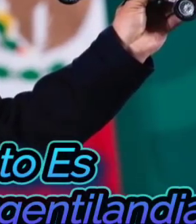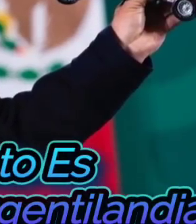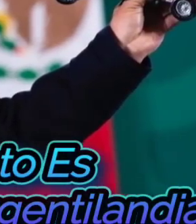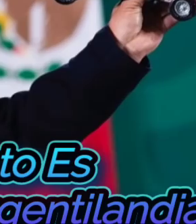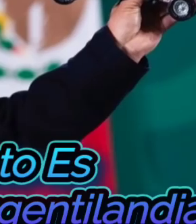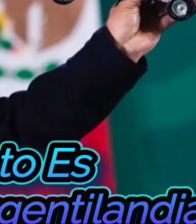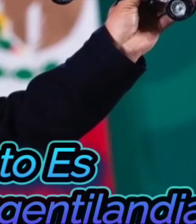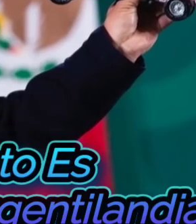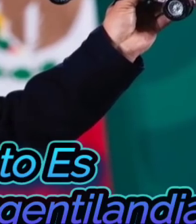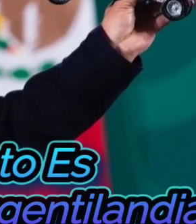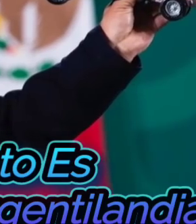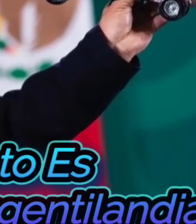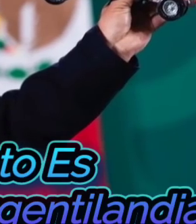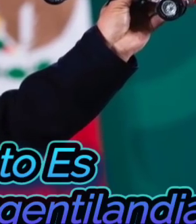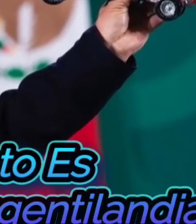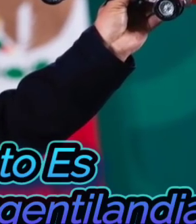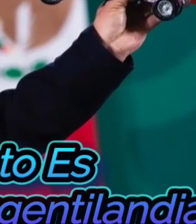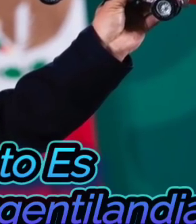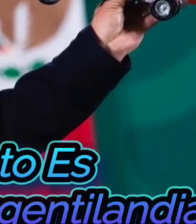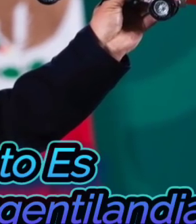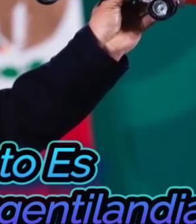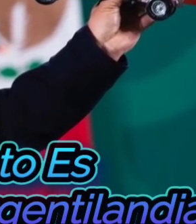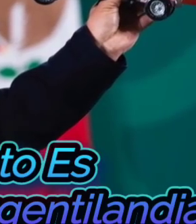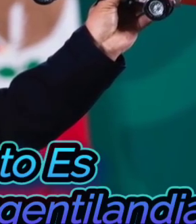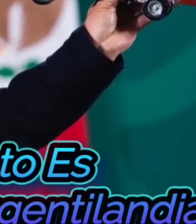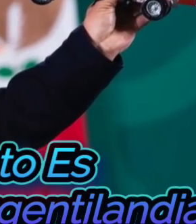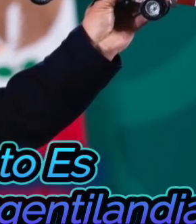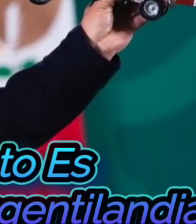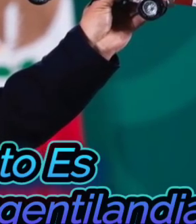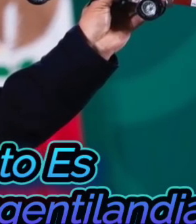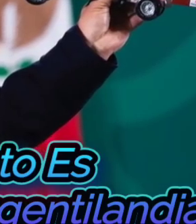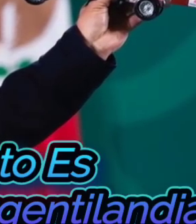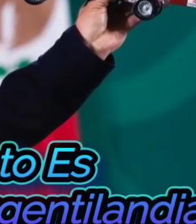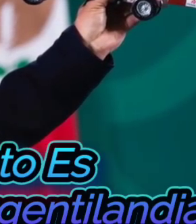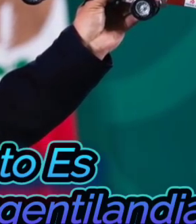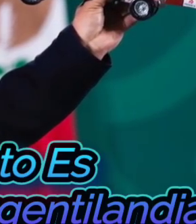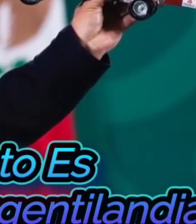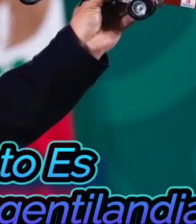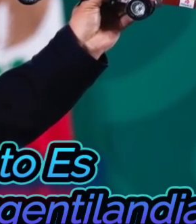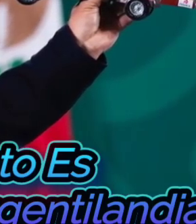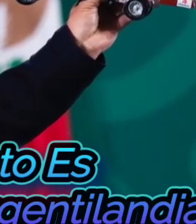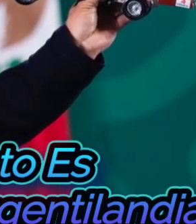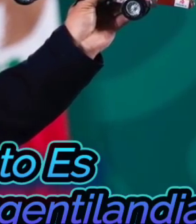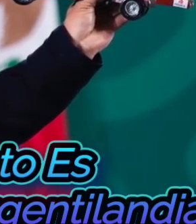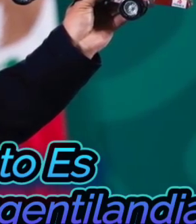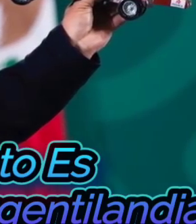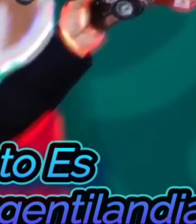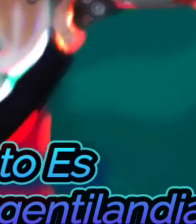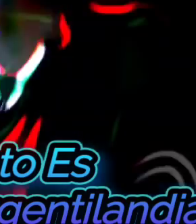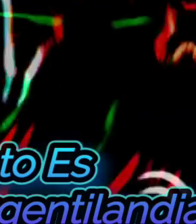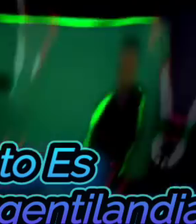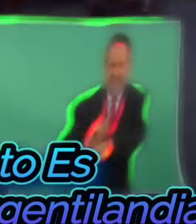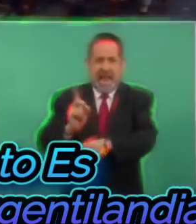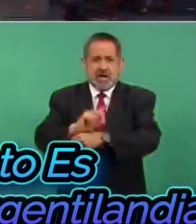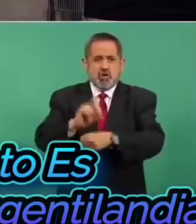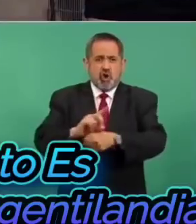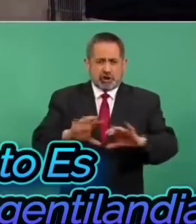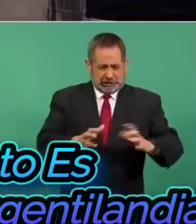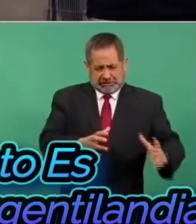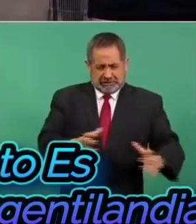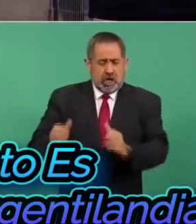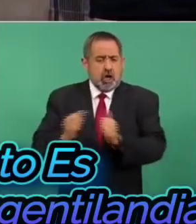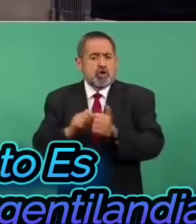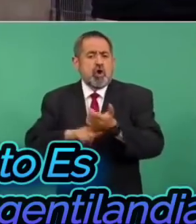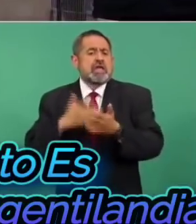es orgullosamente 100% mexicana. Mañana habrá una muy buena noticia en